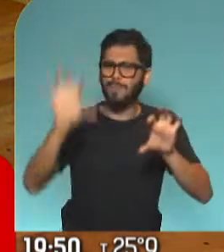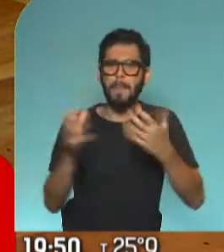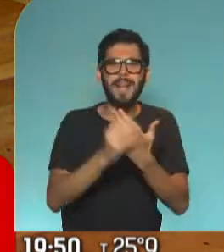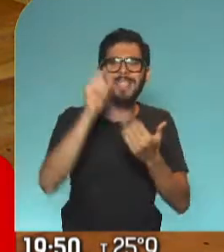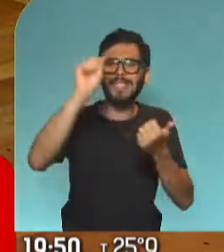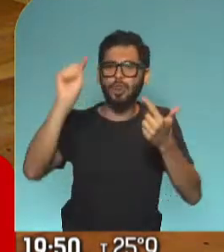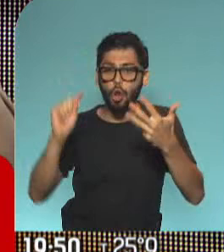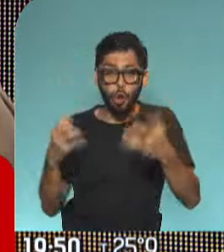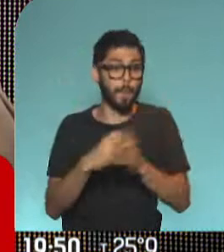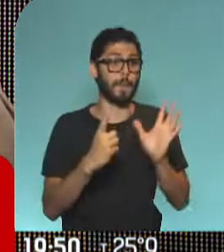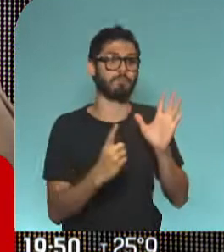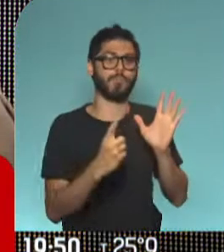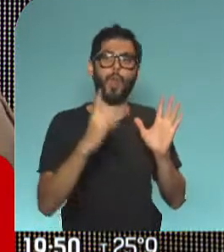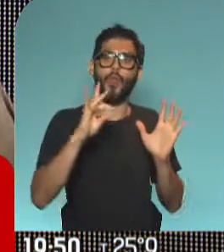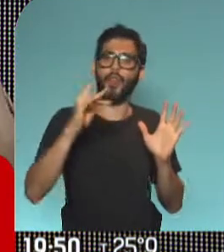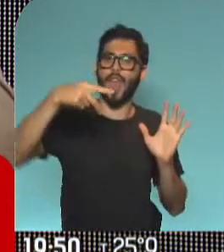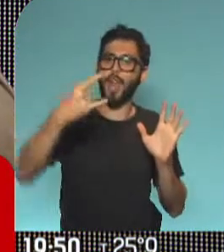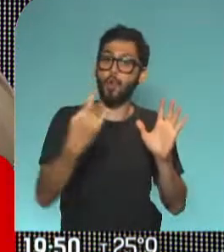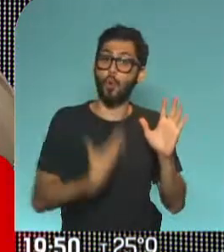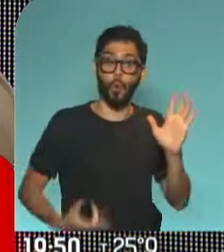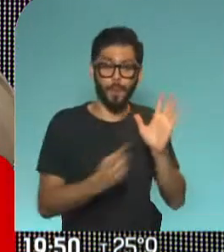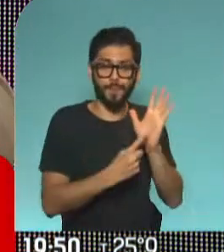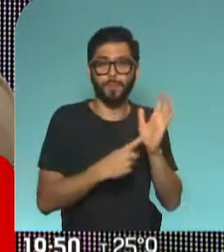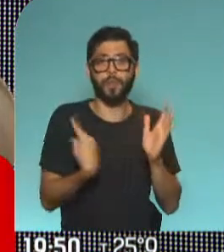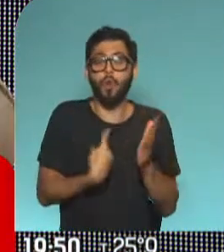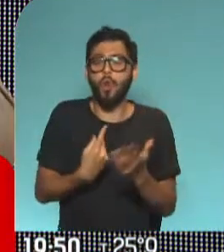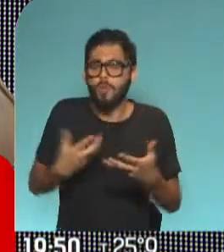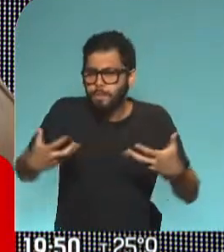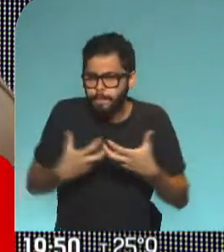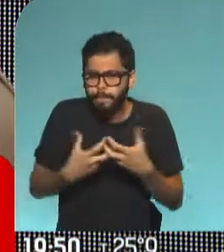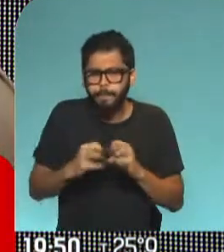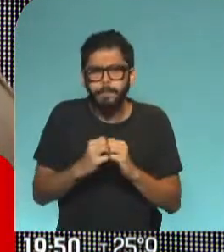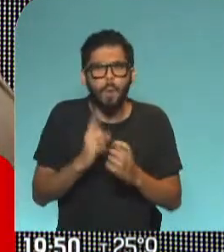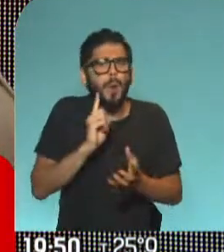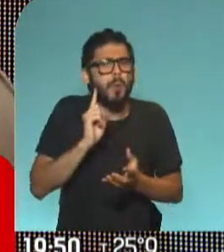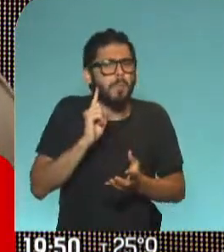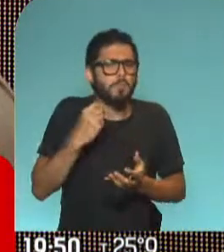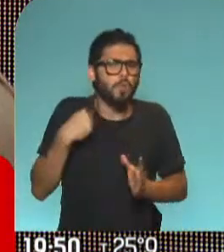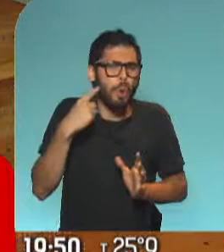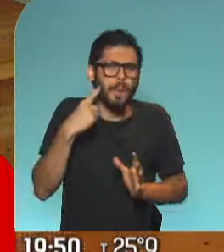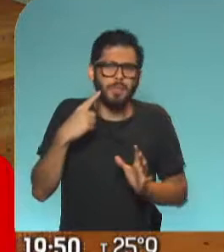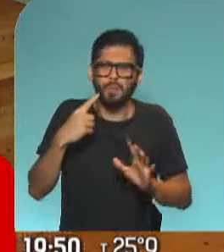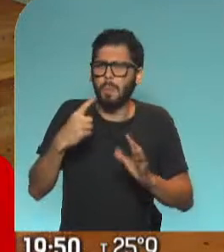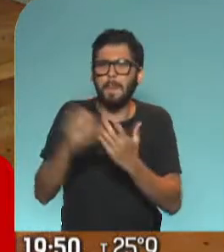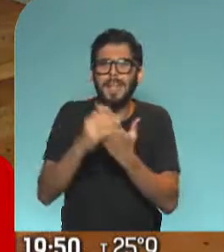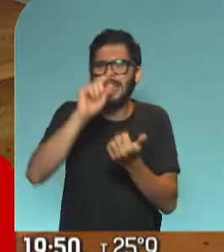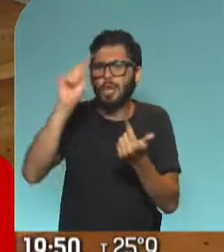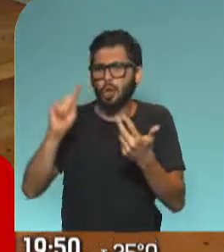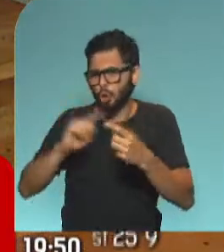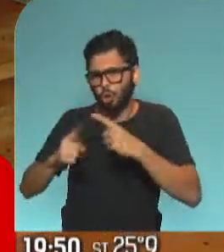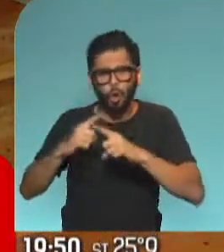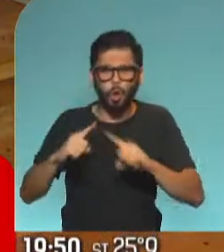a través de un DNU del Gobierno Nacional, la posición nuestra, pero que creo que es compartido por casi todos los ministros de